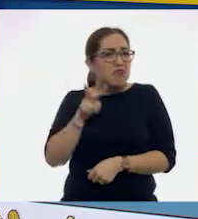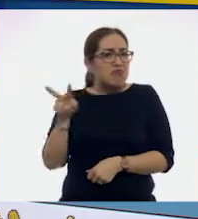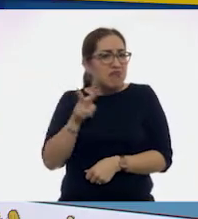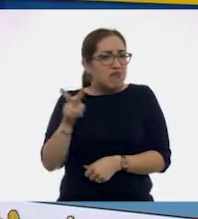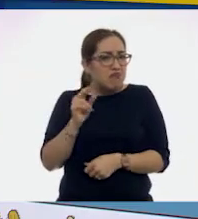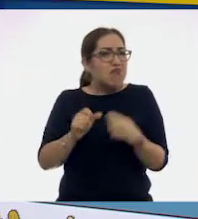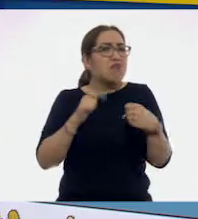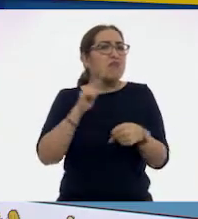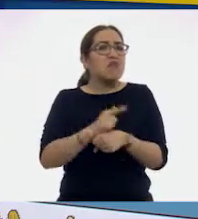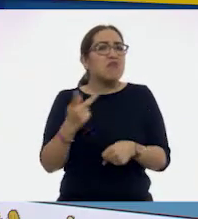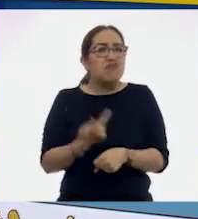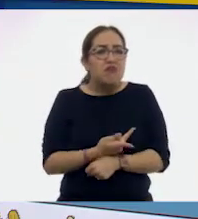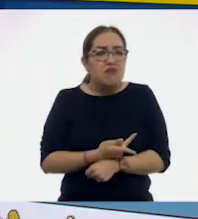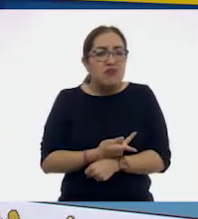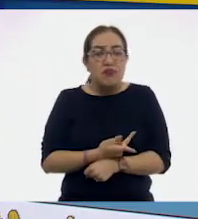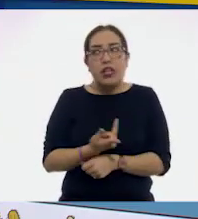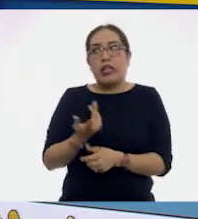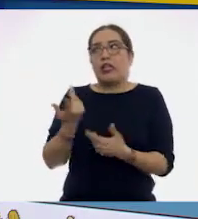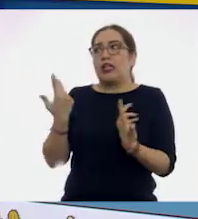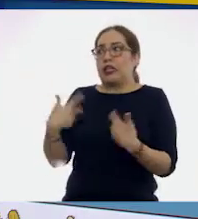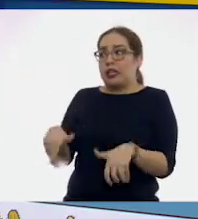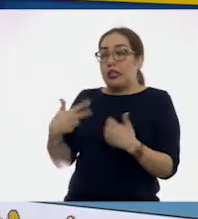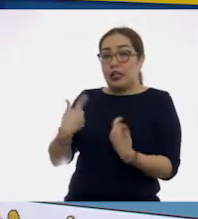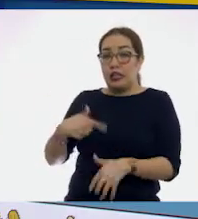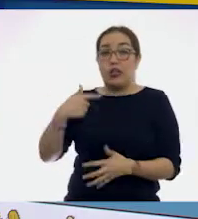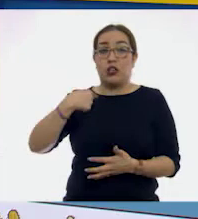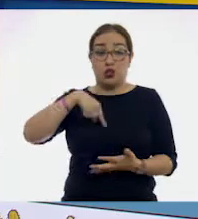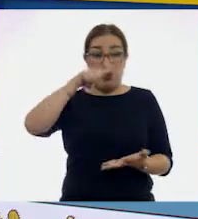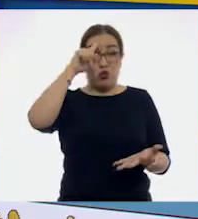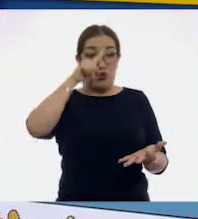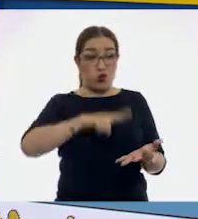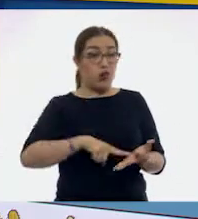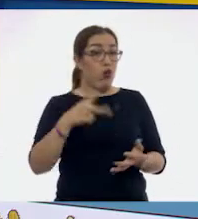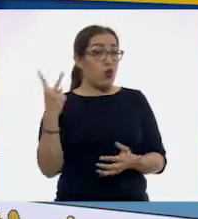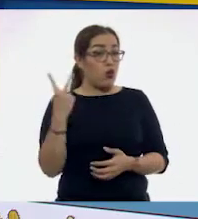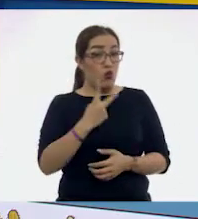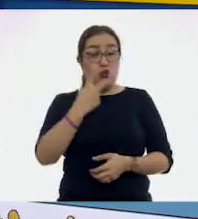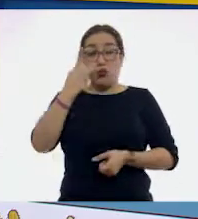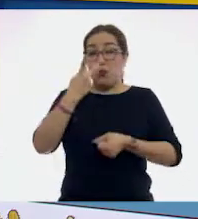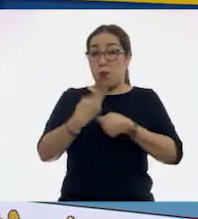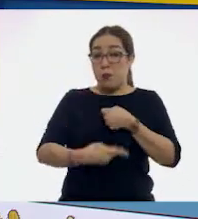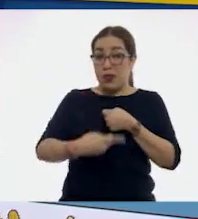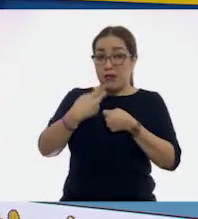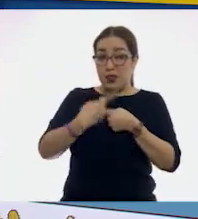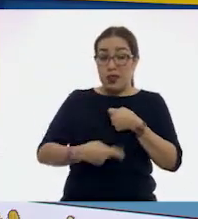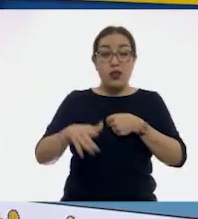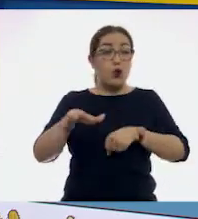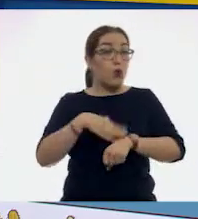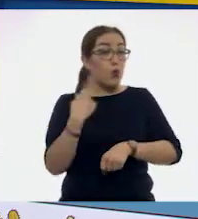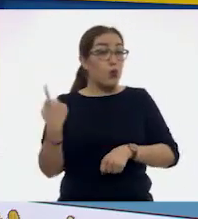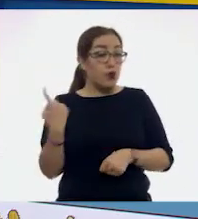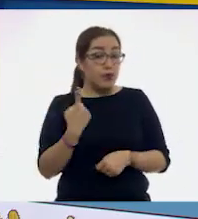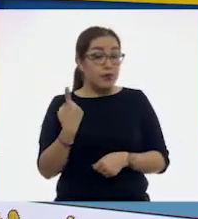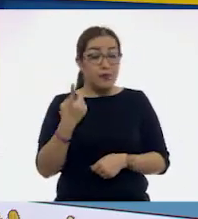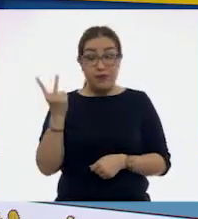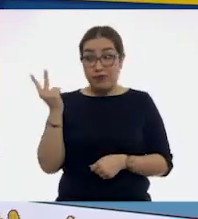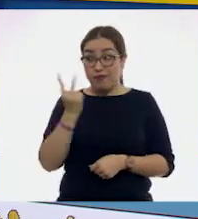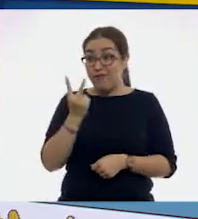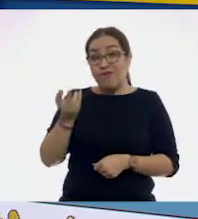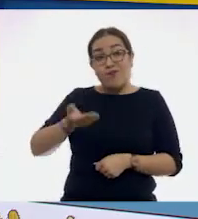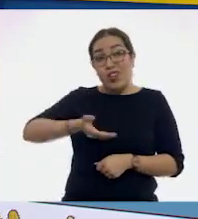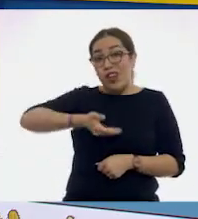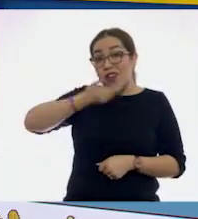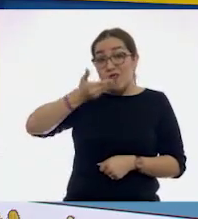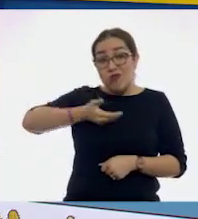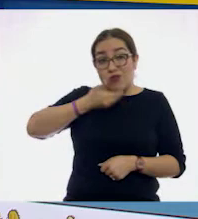animales? Híjoles, maestro, yo creo que estarían en riesgo, porque no estarían acostumbrados a las condiciones del